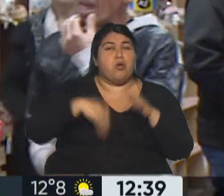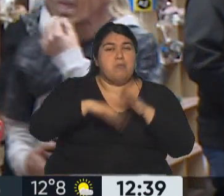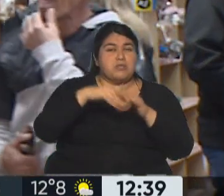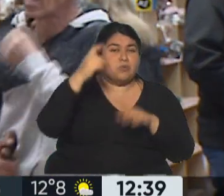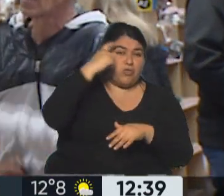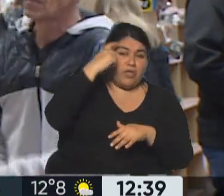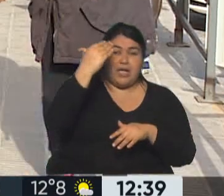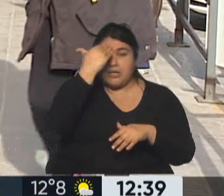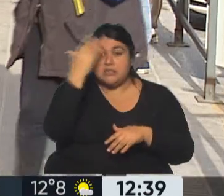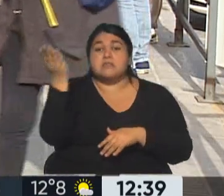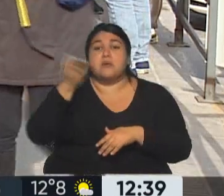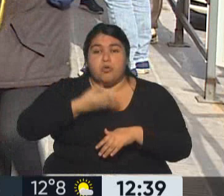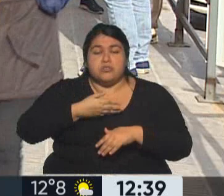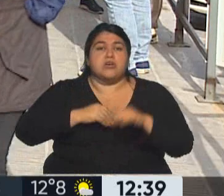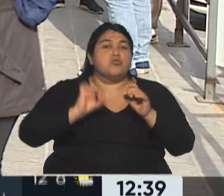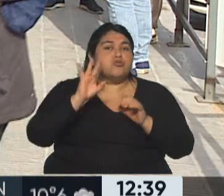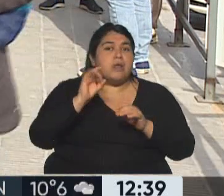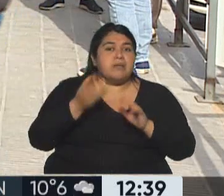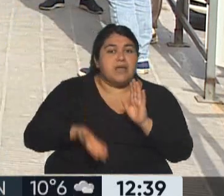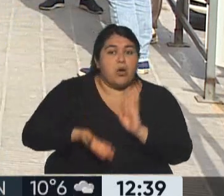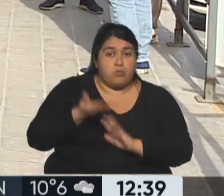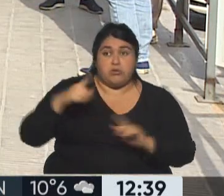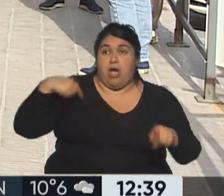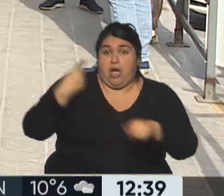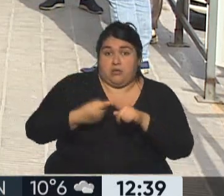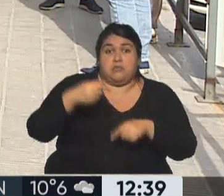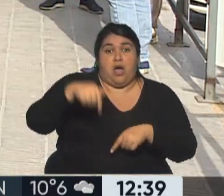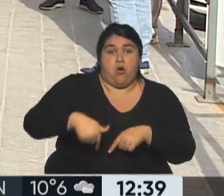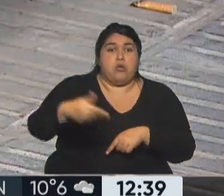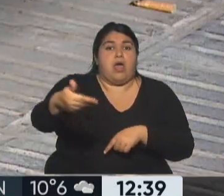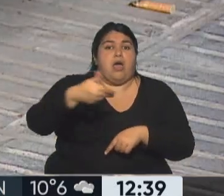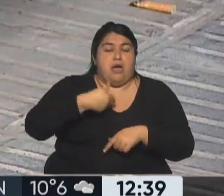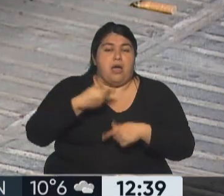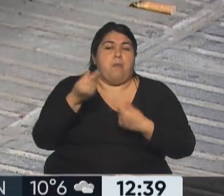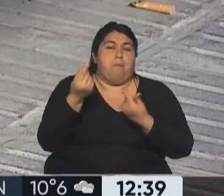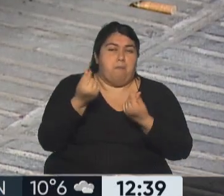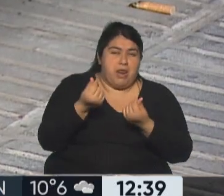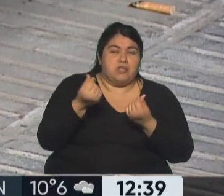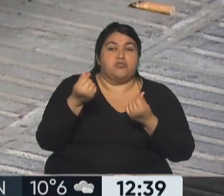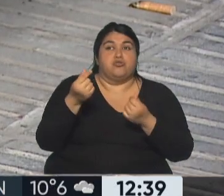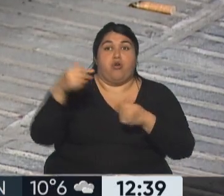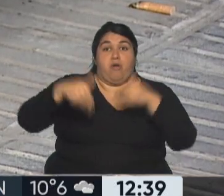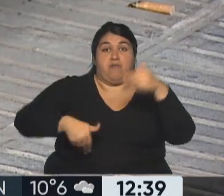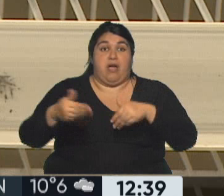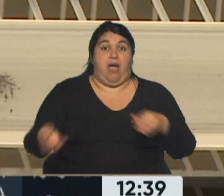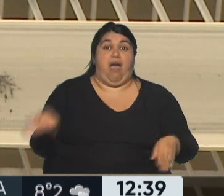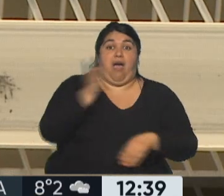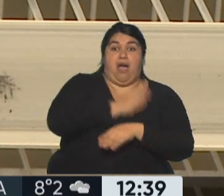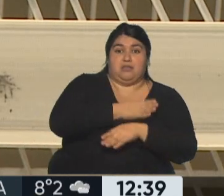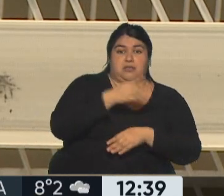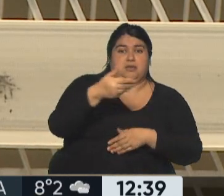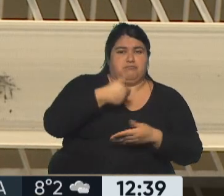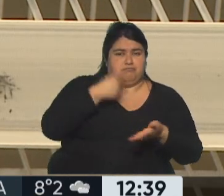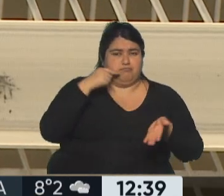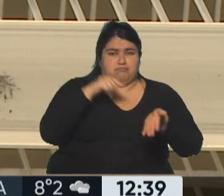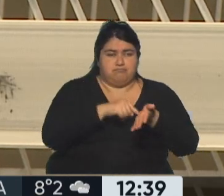algunos bancaron la lista, incluso hoy todavía recibimos pedidos a precio anterior de las elecciones, o sea que